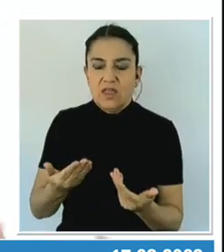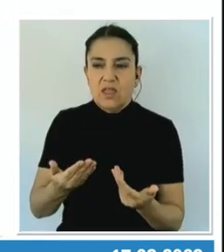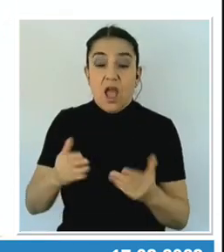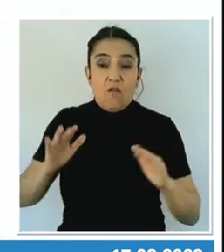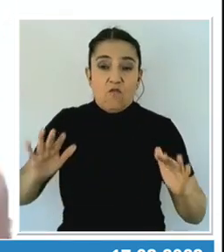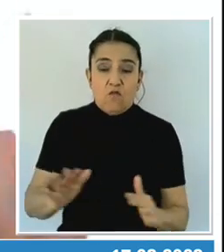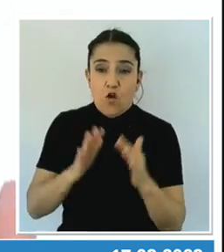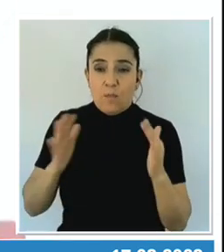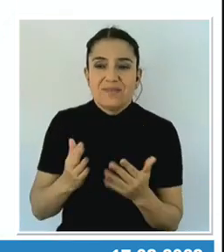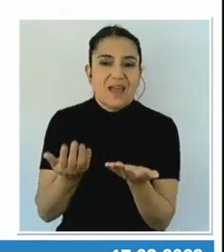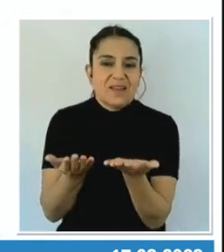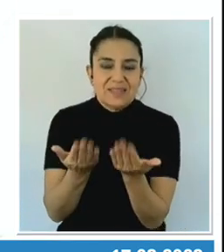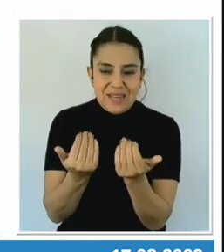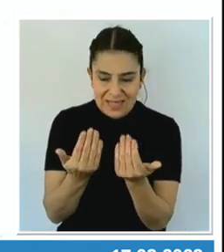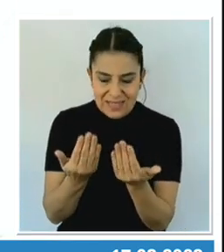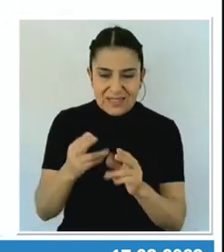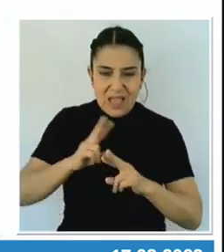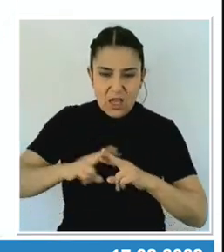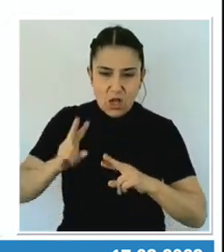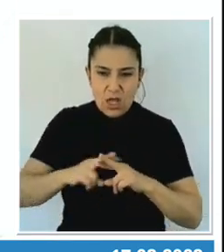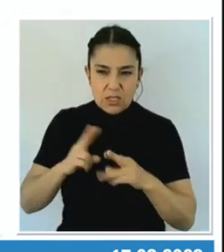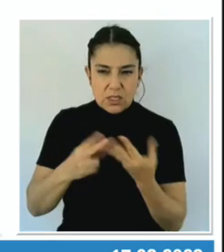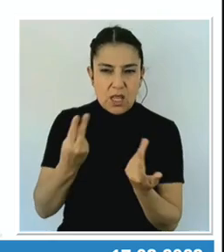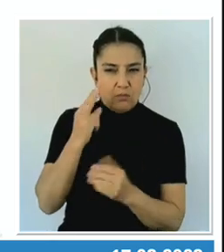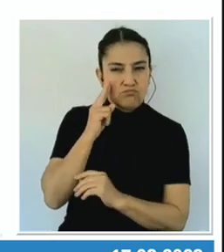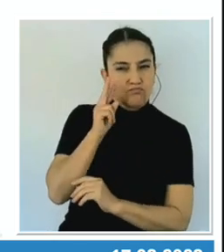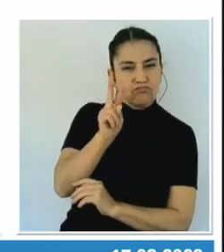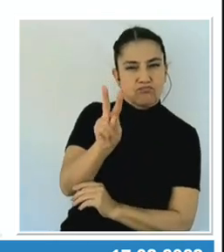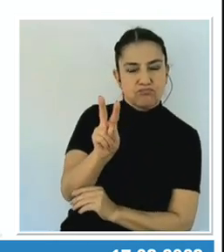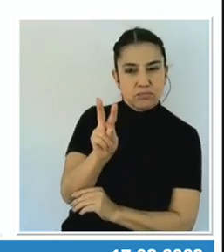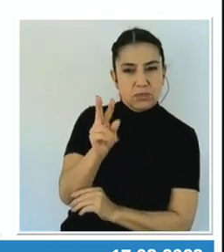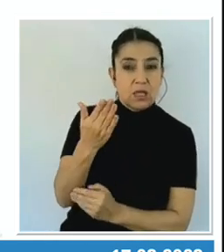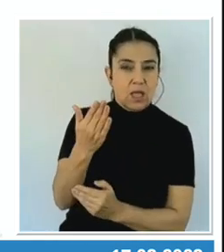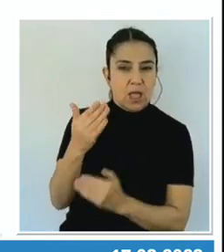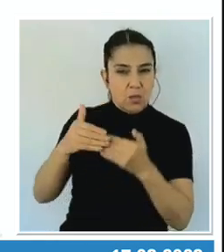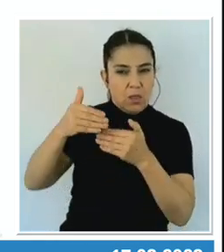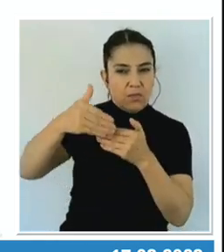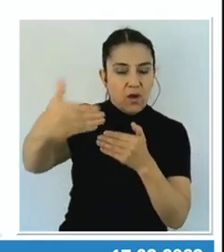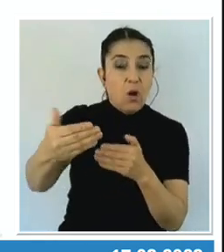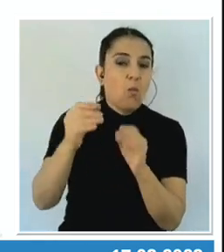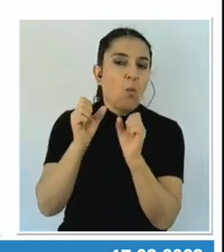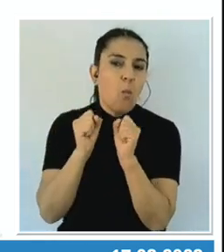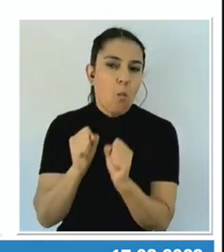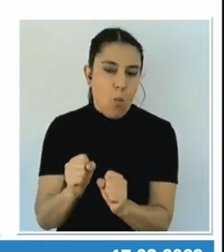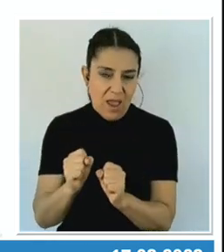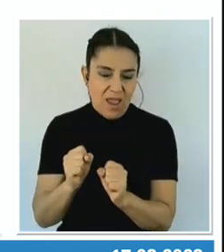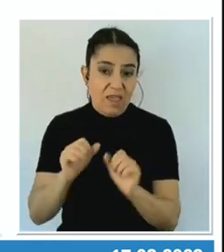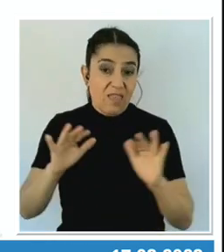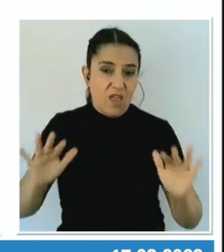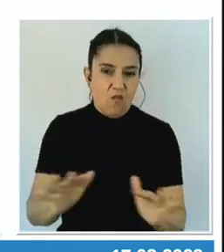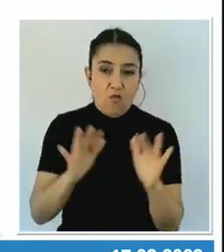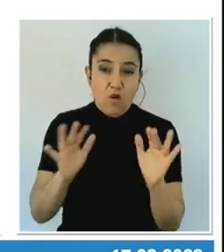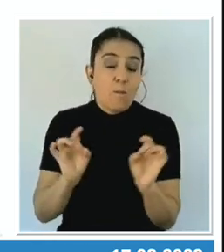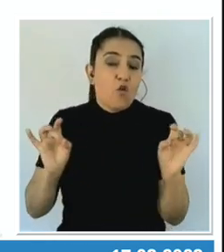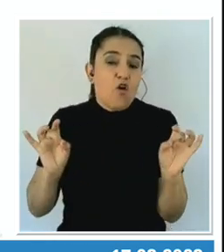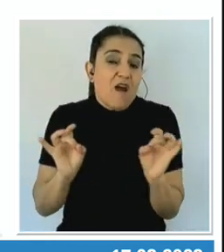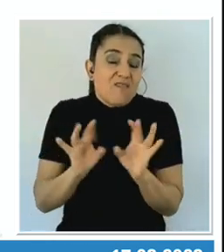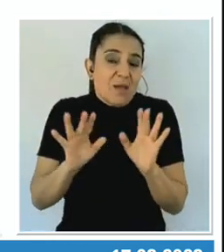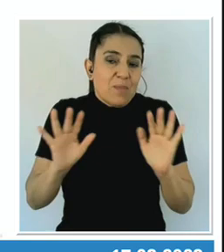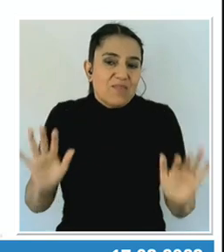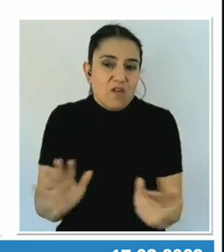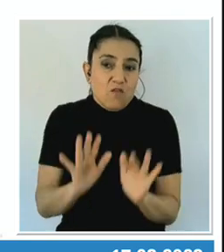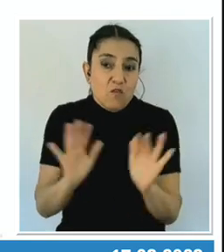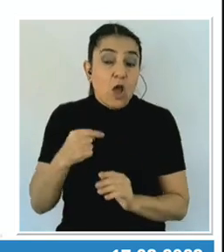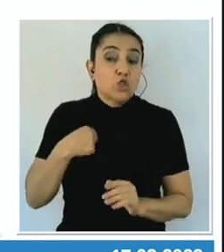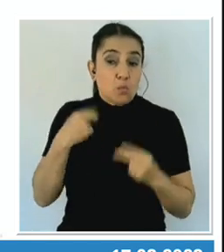esos ejercicios prospectivos en este momento, puede fomentar, me parece, probablemente fomentará, me atrevería a